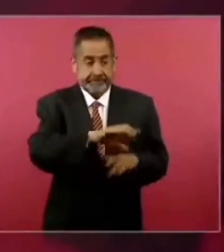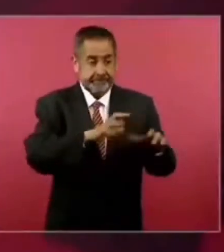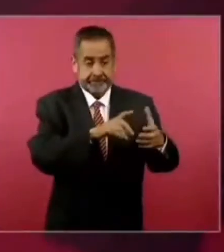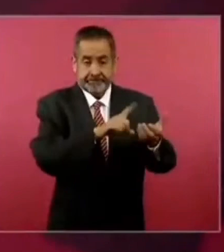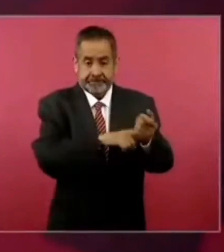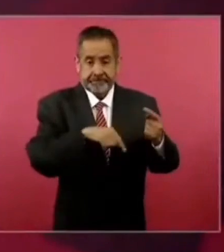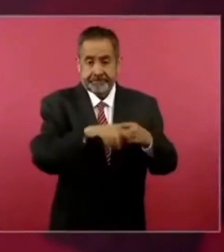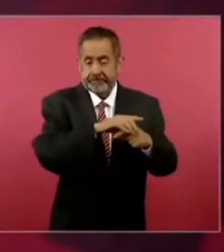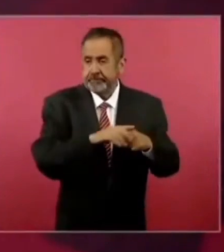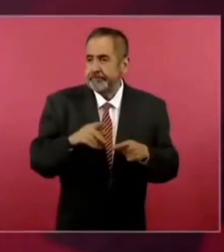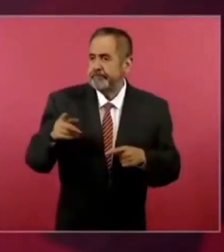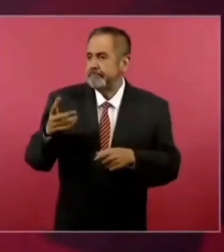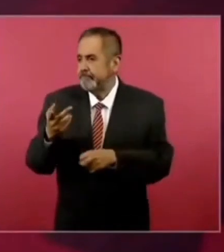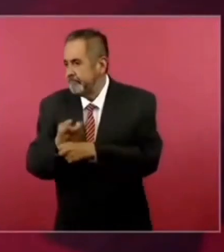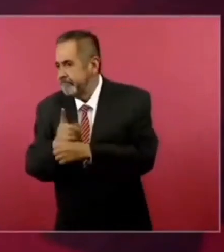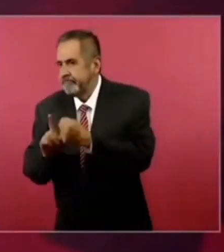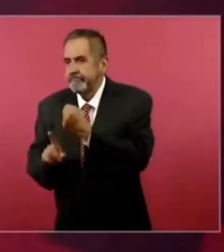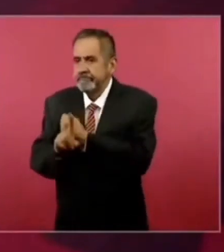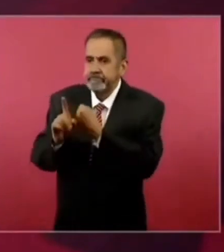a los dolores